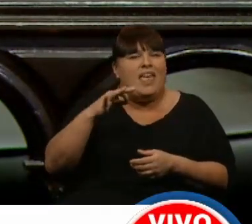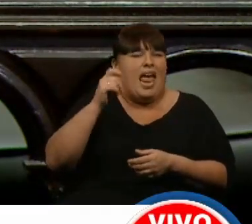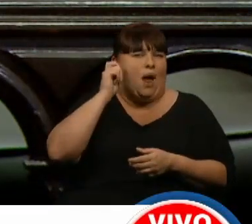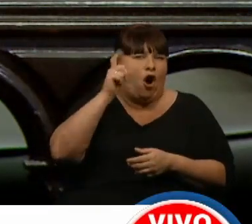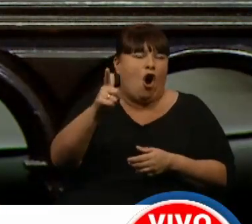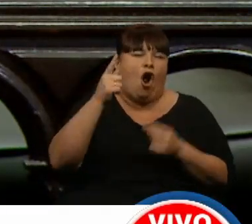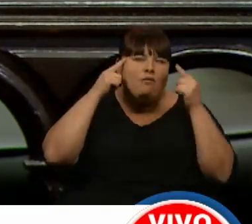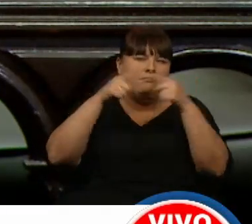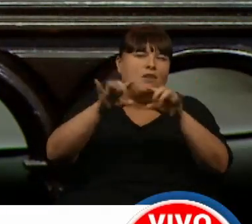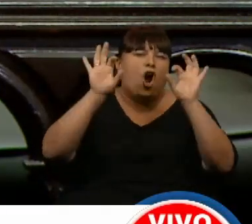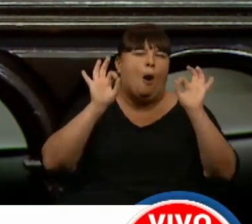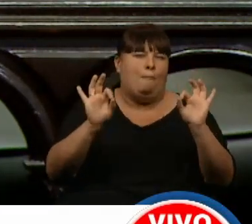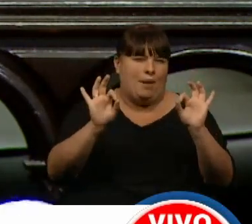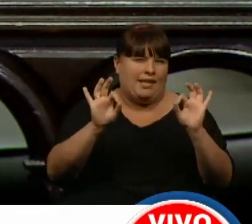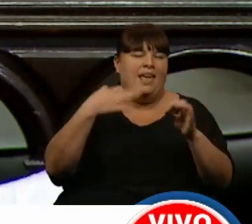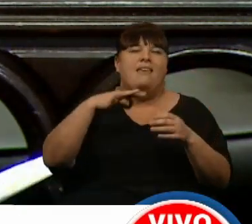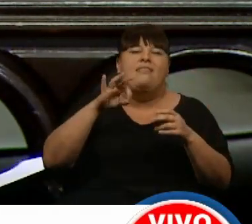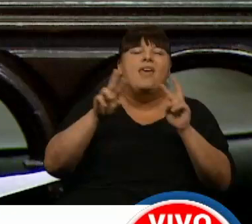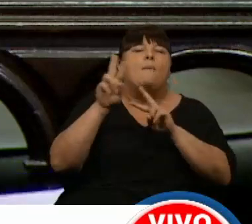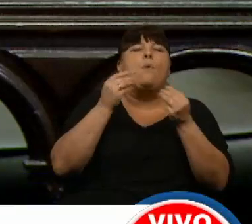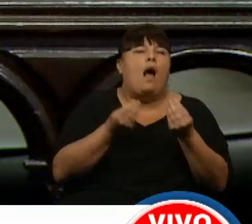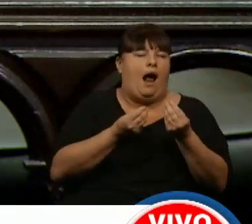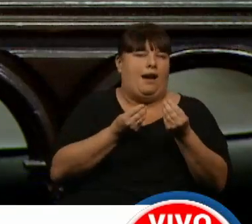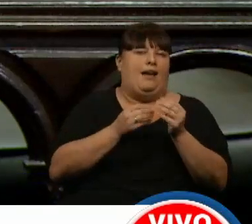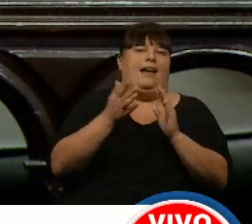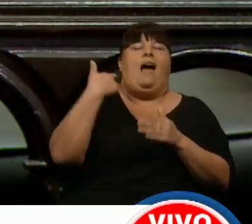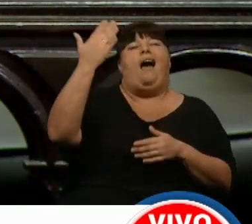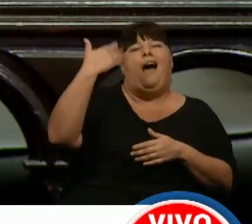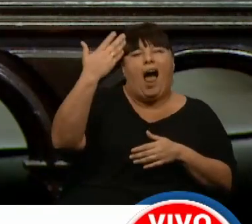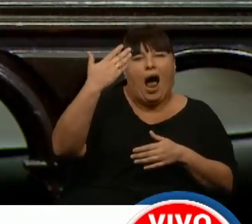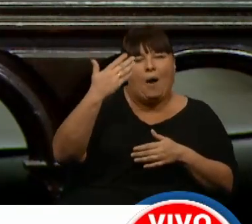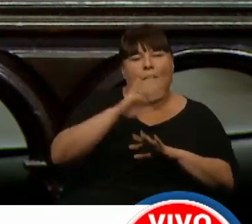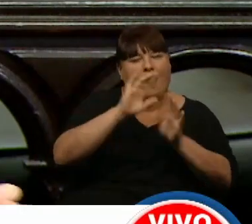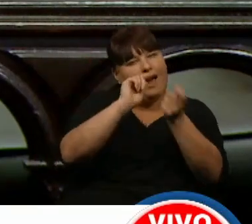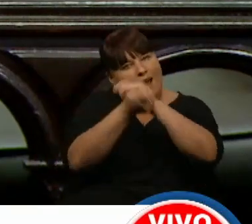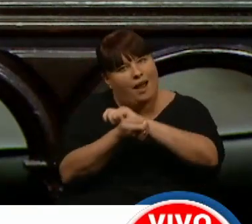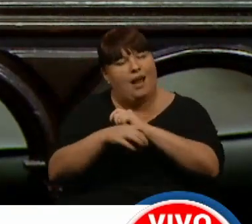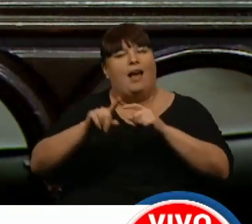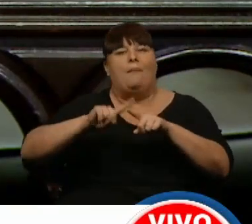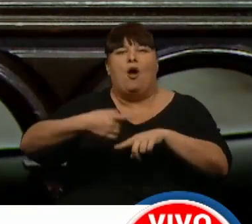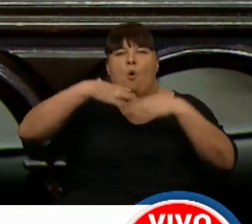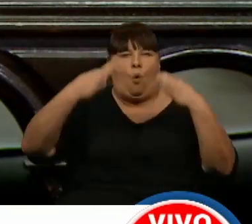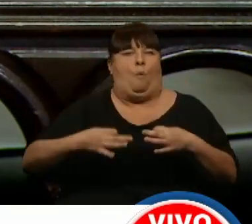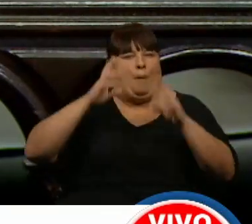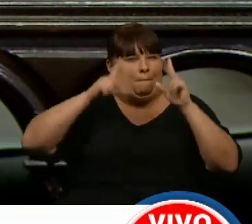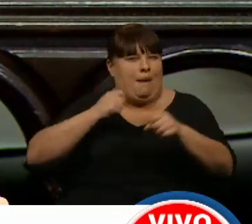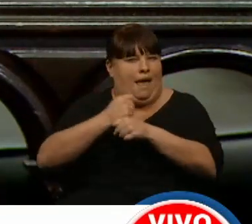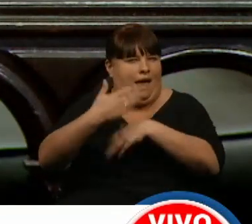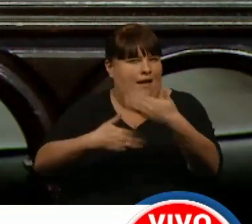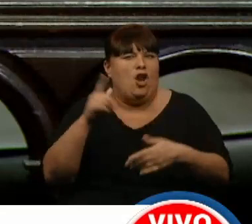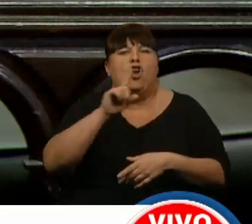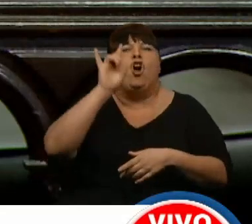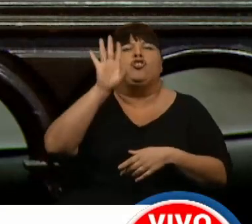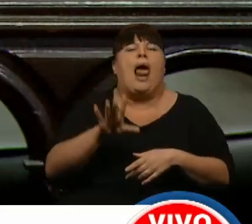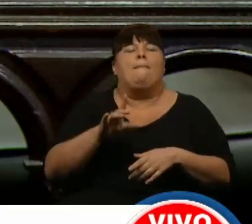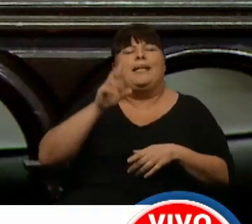lograr tener una visión integral. Tenemos que lograr pasar del discurso a las políticas. Y no solamente